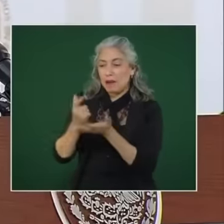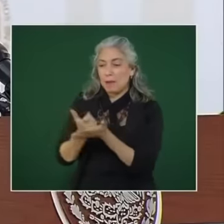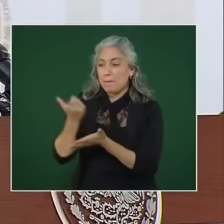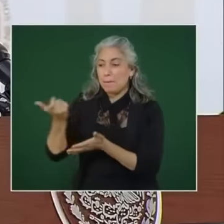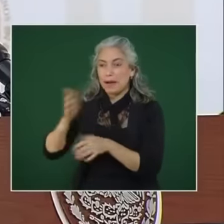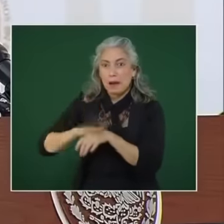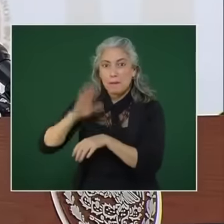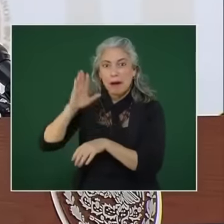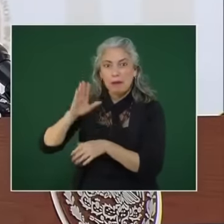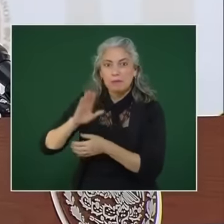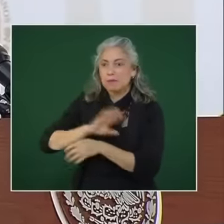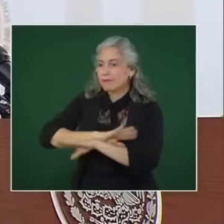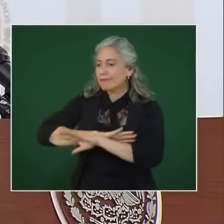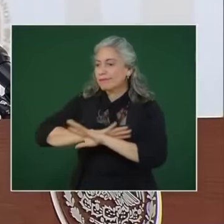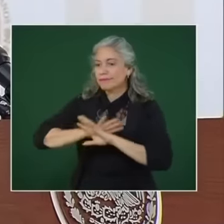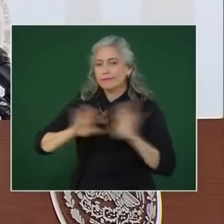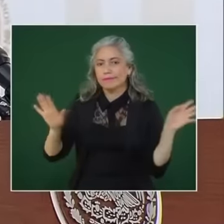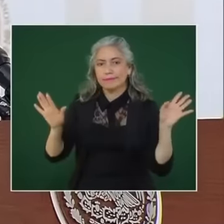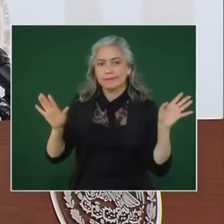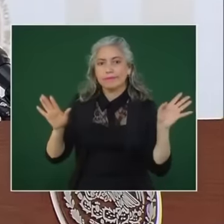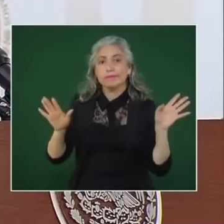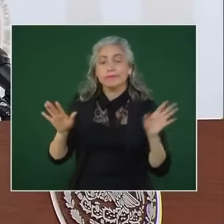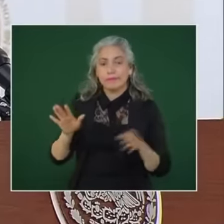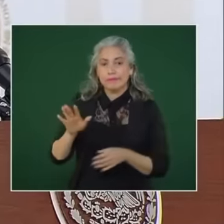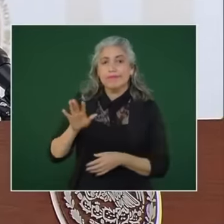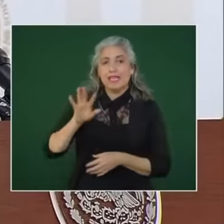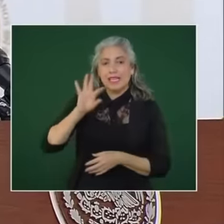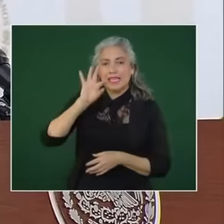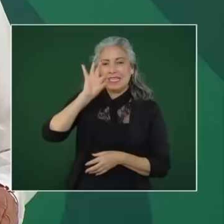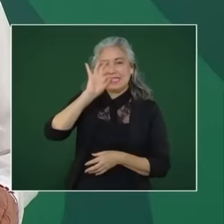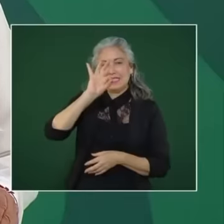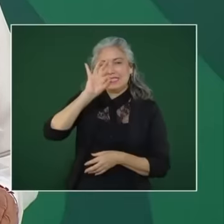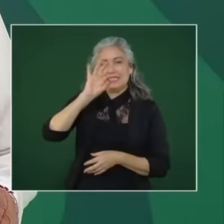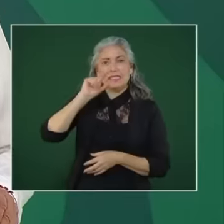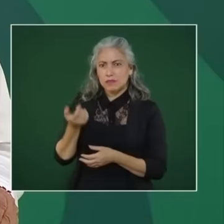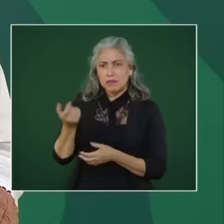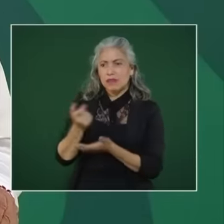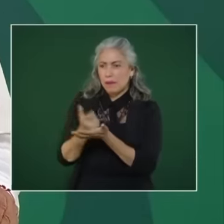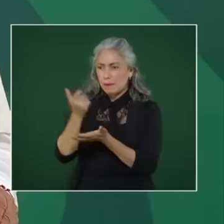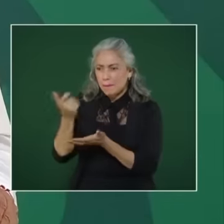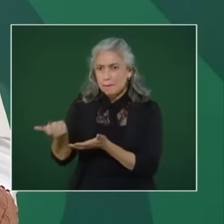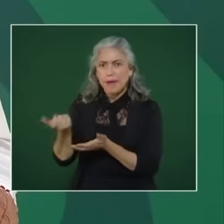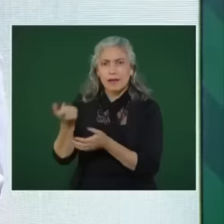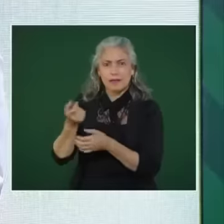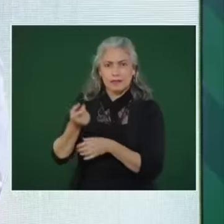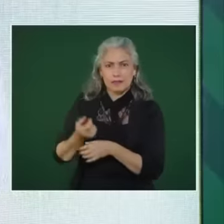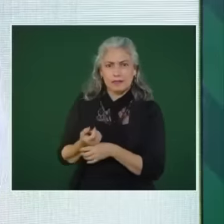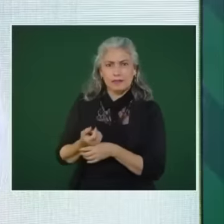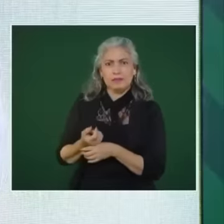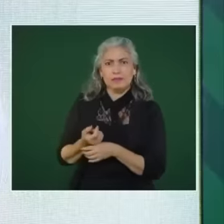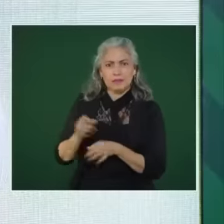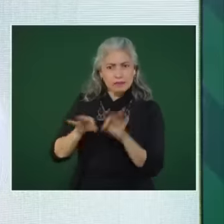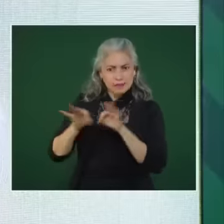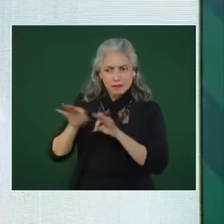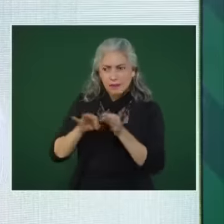el 75% del poder adquisitivo del salario. Y la mentira que